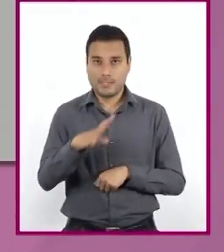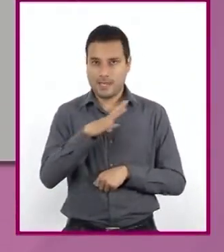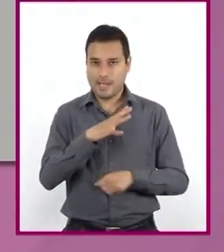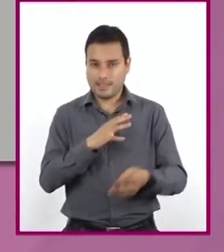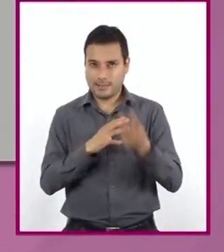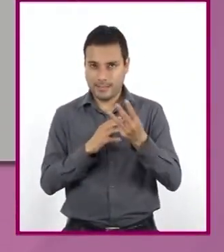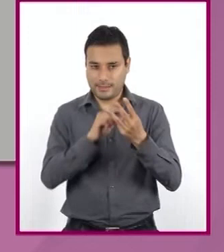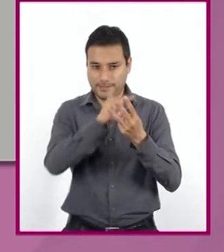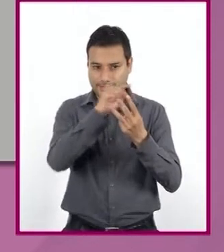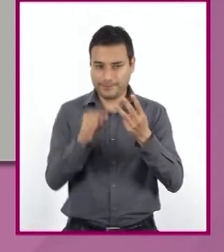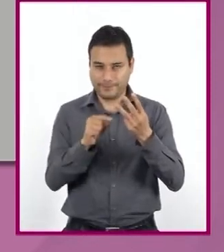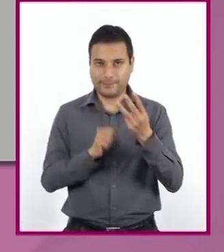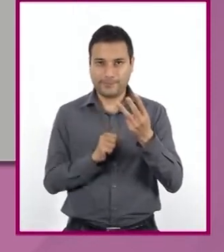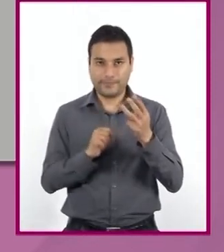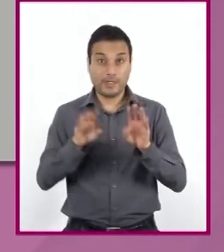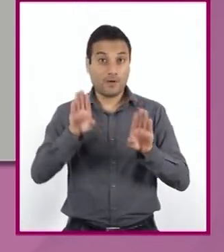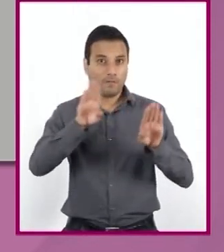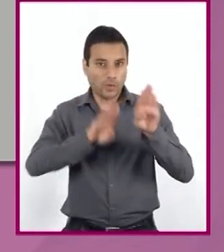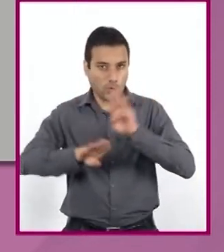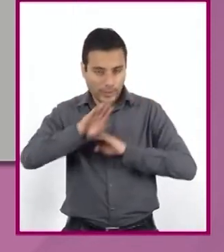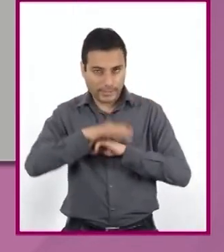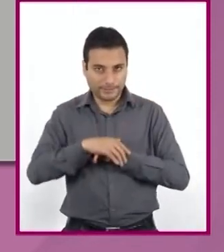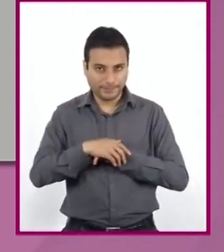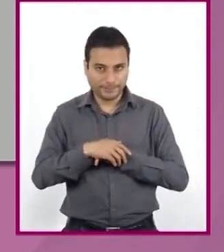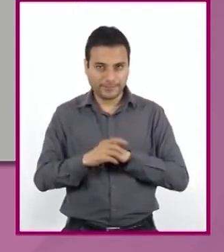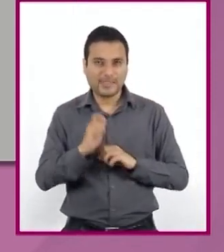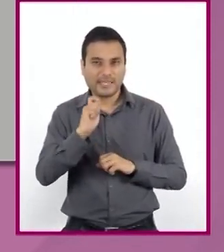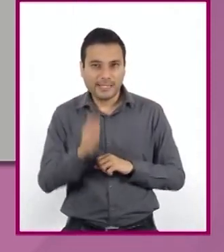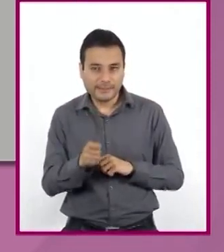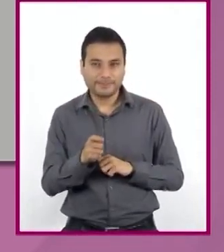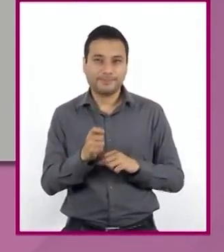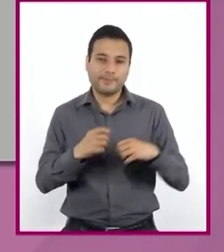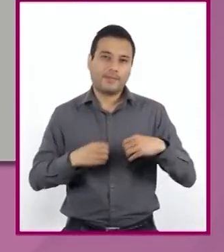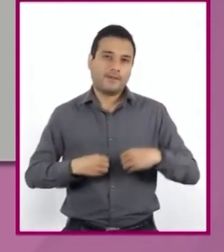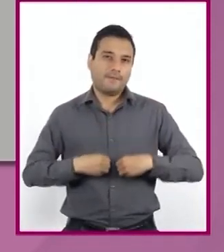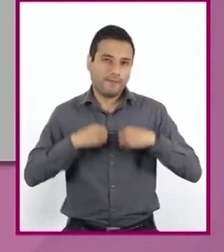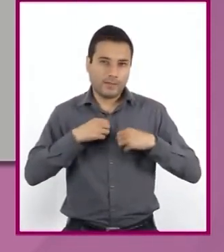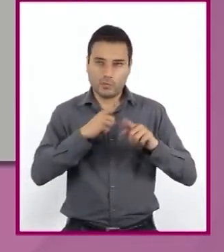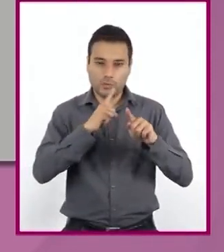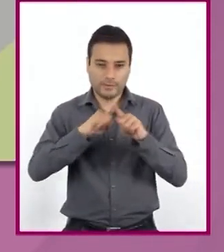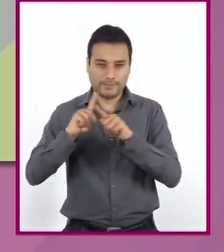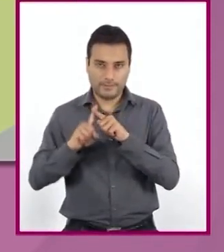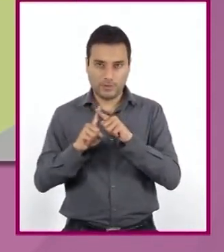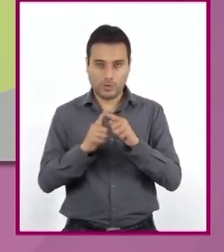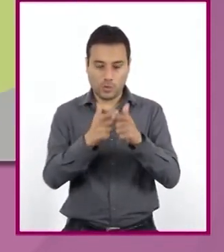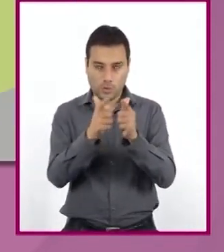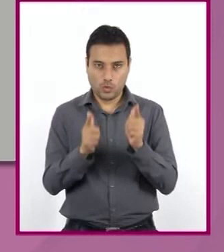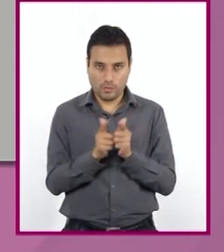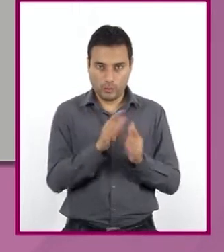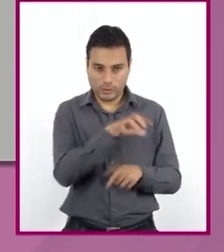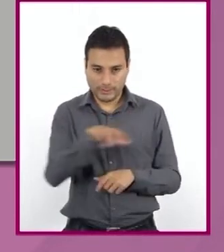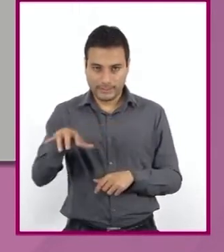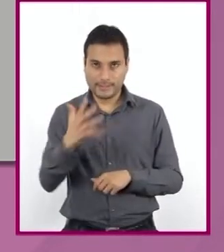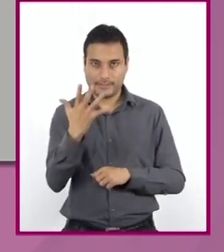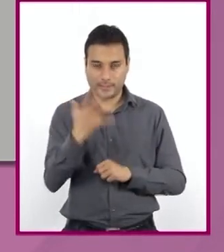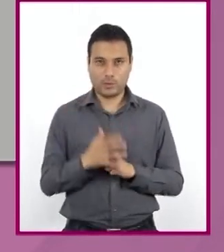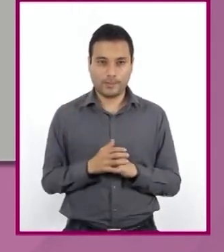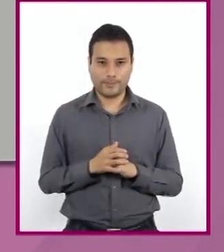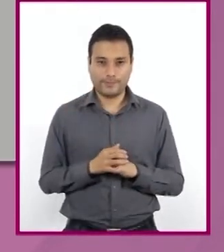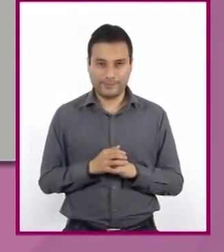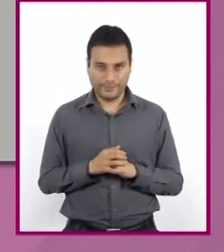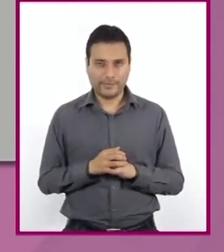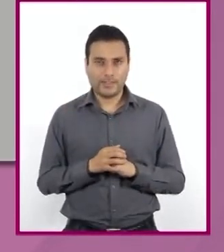categorías. Biológica, incluye a los seres vivos de los 5 reinos. Geológica, porque